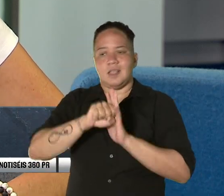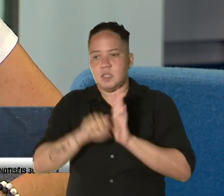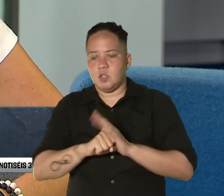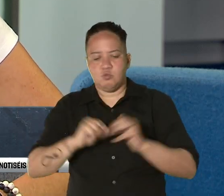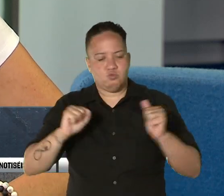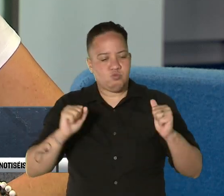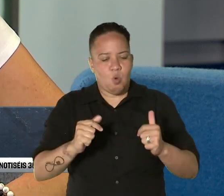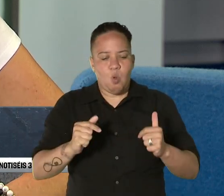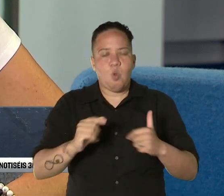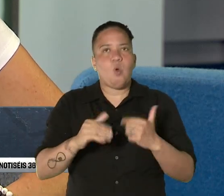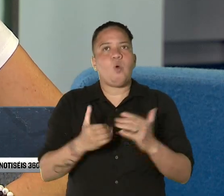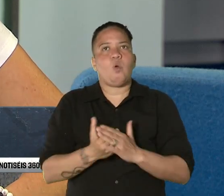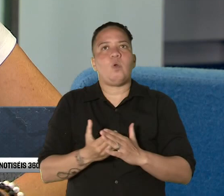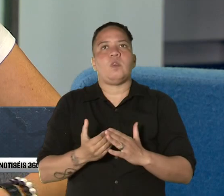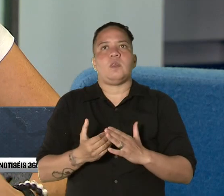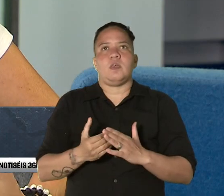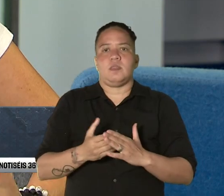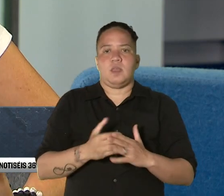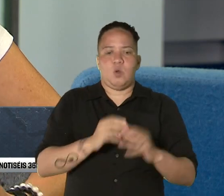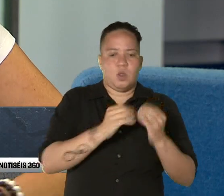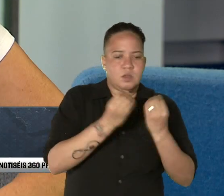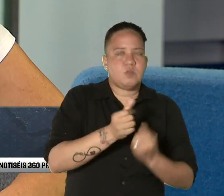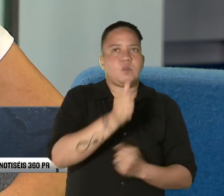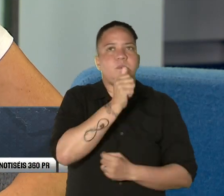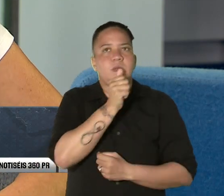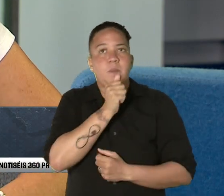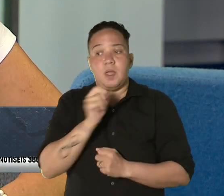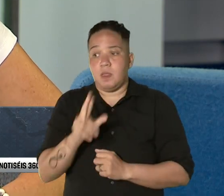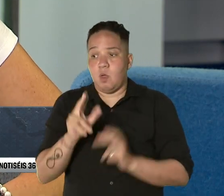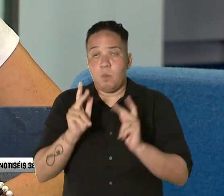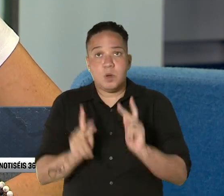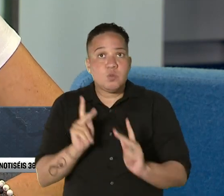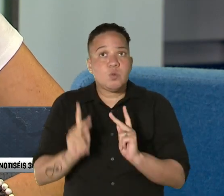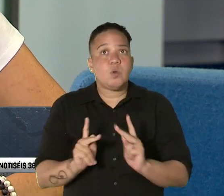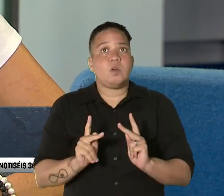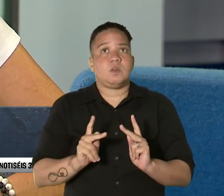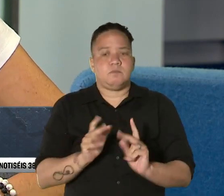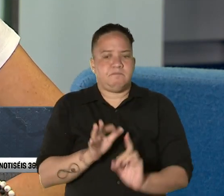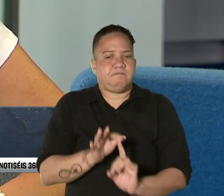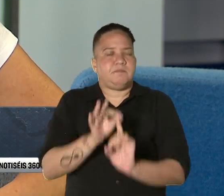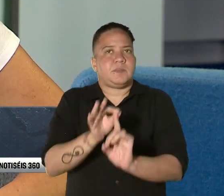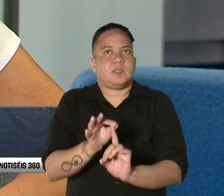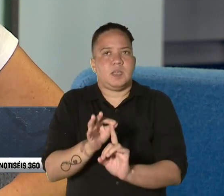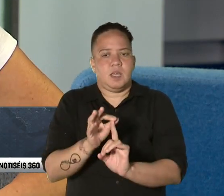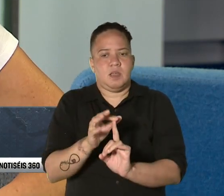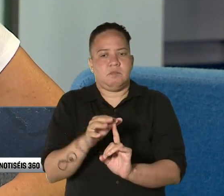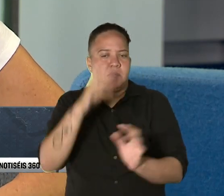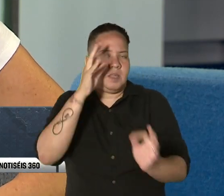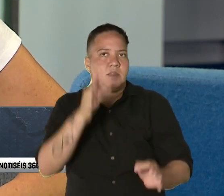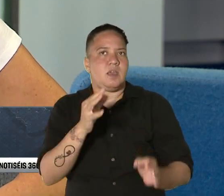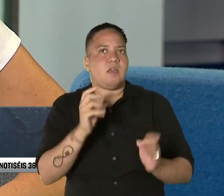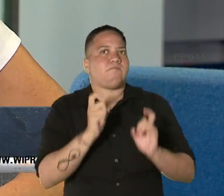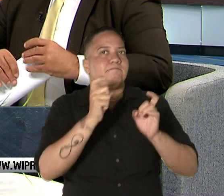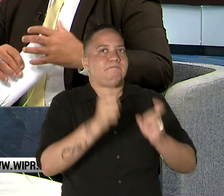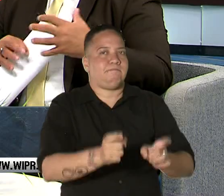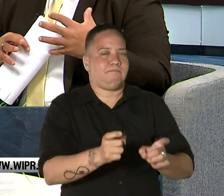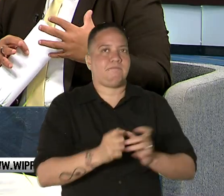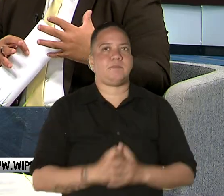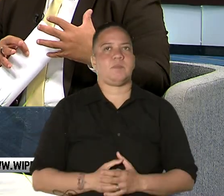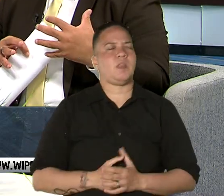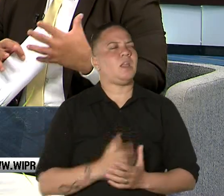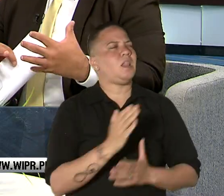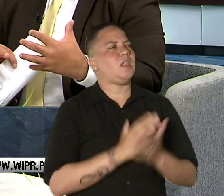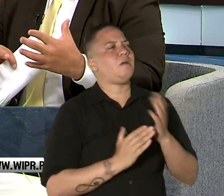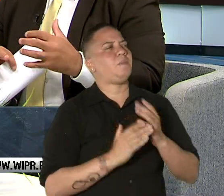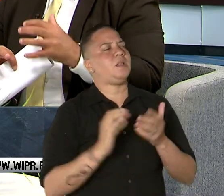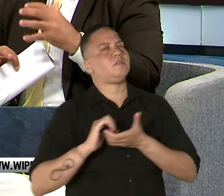de entidades privadas o personas verdad en particular que deciden donar a divertir la parte que tiene que